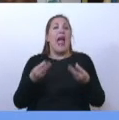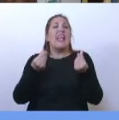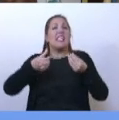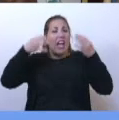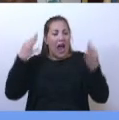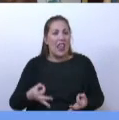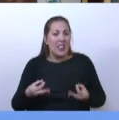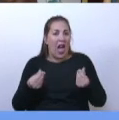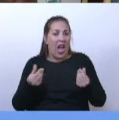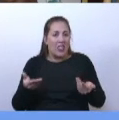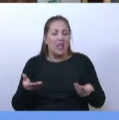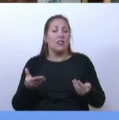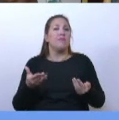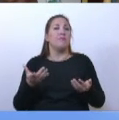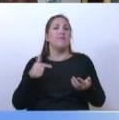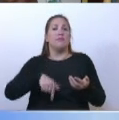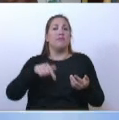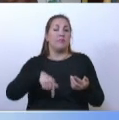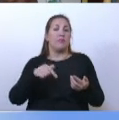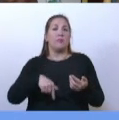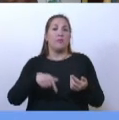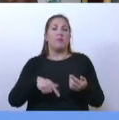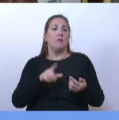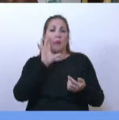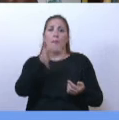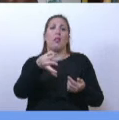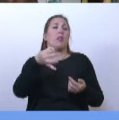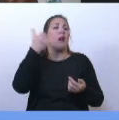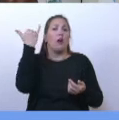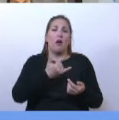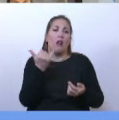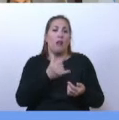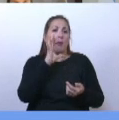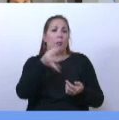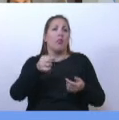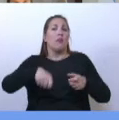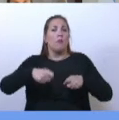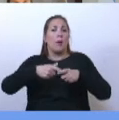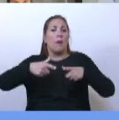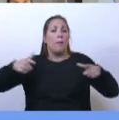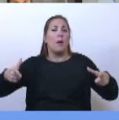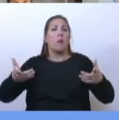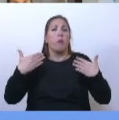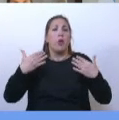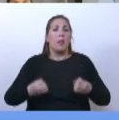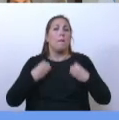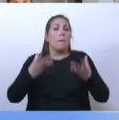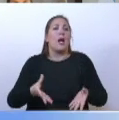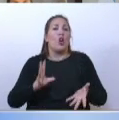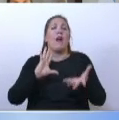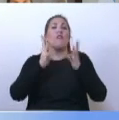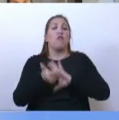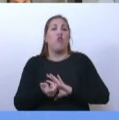sin duda incrementan notablemente las posibilidades de mejorar las condiciones